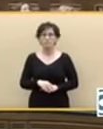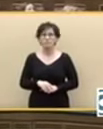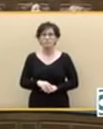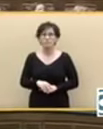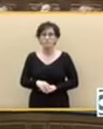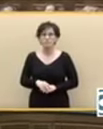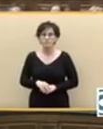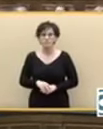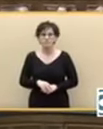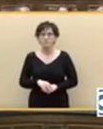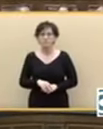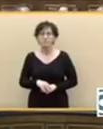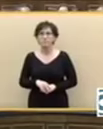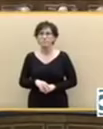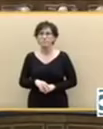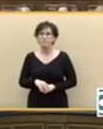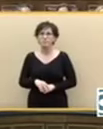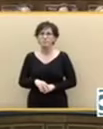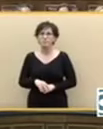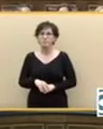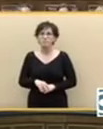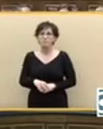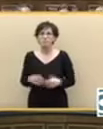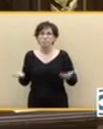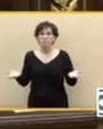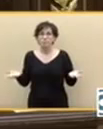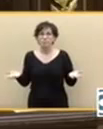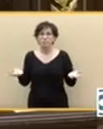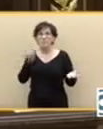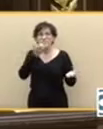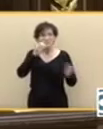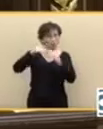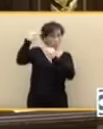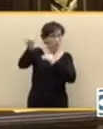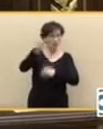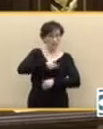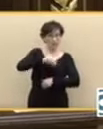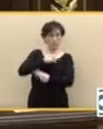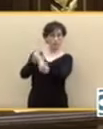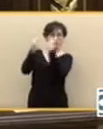Y si hay que medir el crédito de España en el exterior, hemos